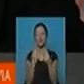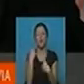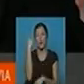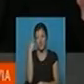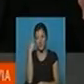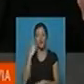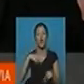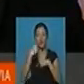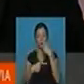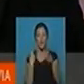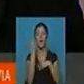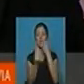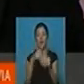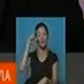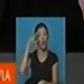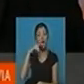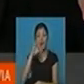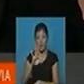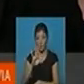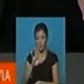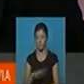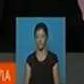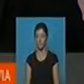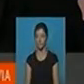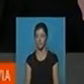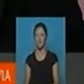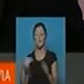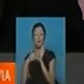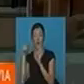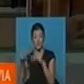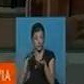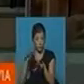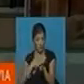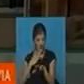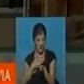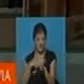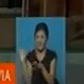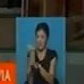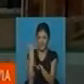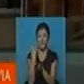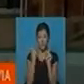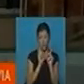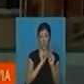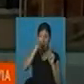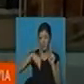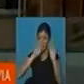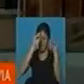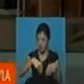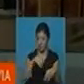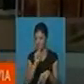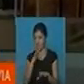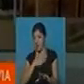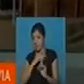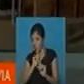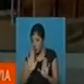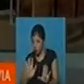de que Evo pueda seguir en la presidencia. Pero el caso Zapata para mí no es tan fundamental. Lo que sí vamos a ver en las próximas semanas es esta idea